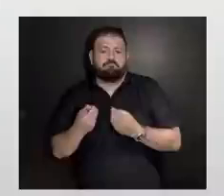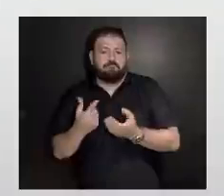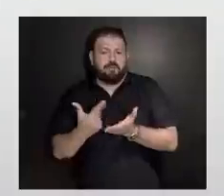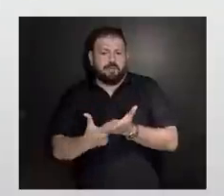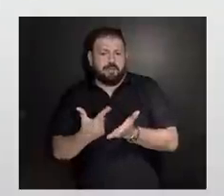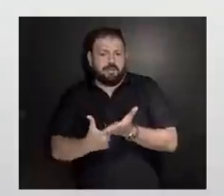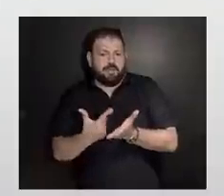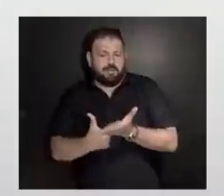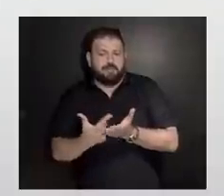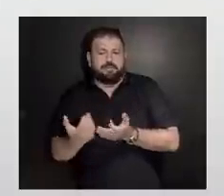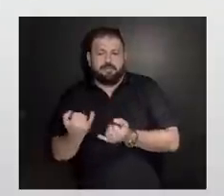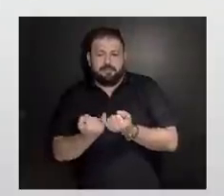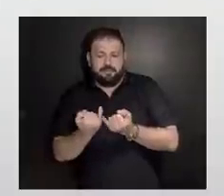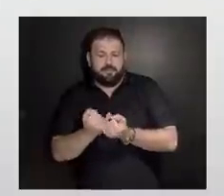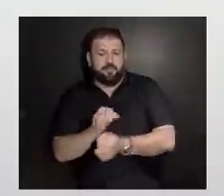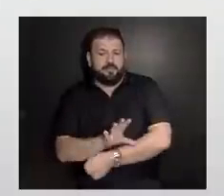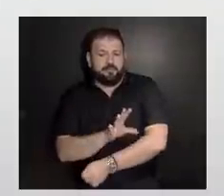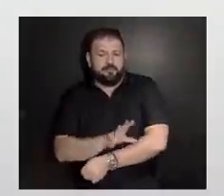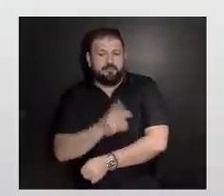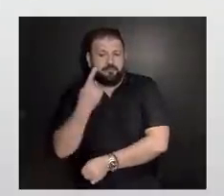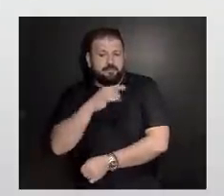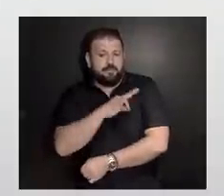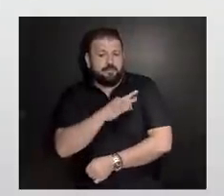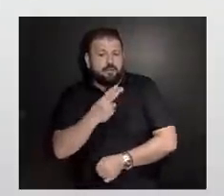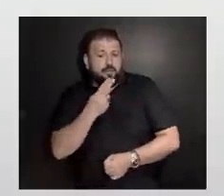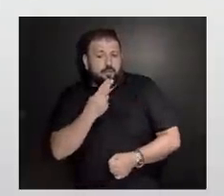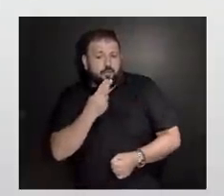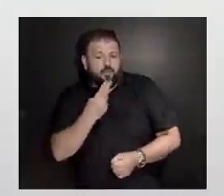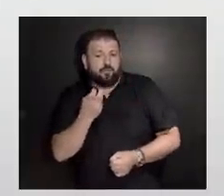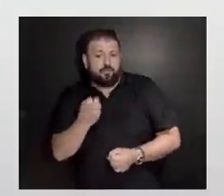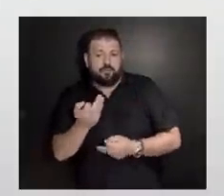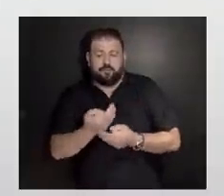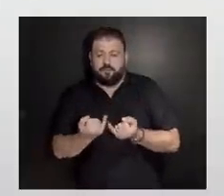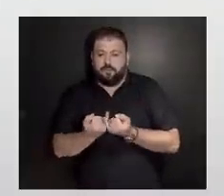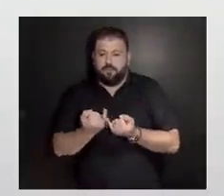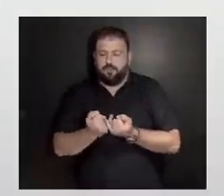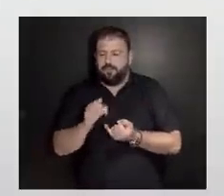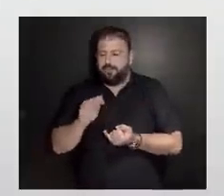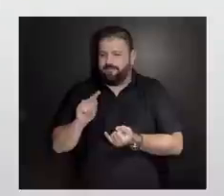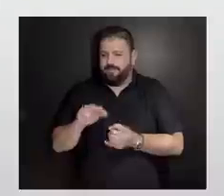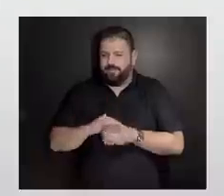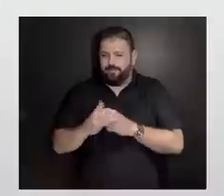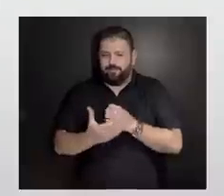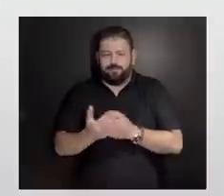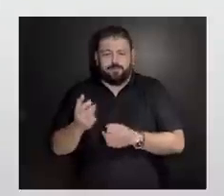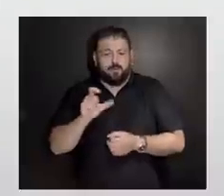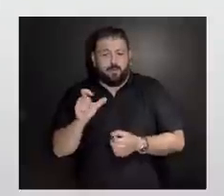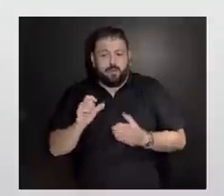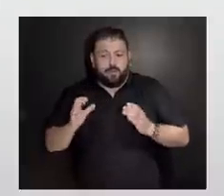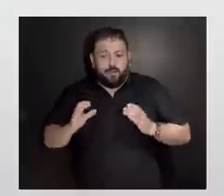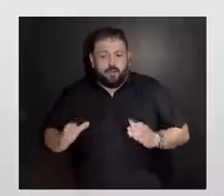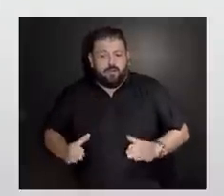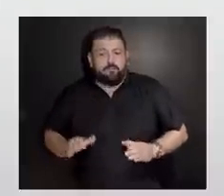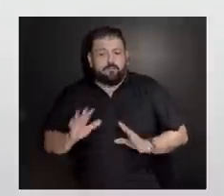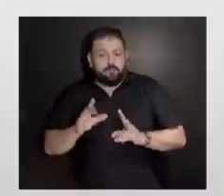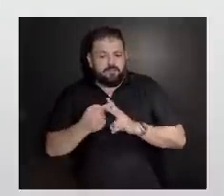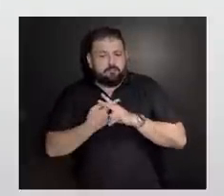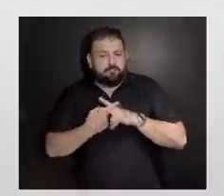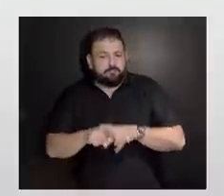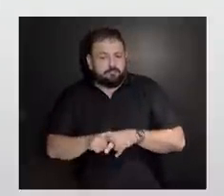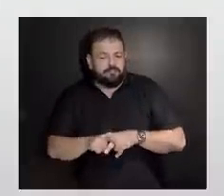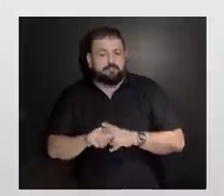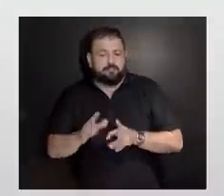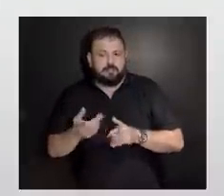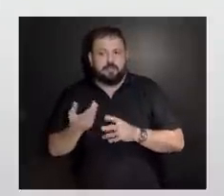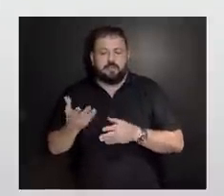la glucosa y los aminoácidos sean como para el uso del feto, ¿no? Esto quiere decir que aquí el cuerpo va a empezar o prefiere tomar